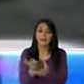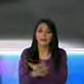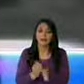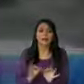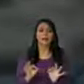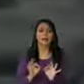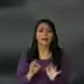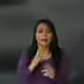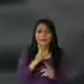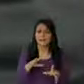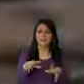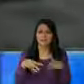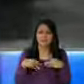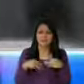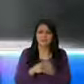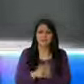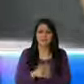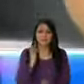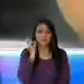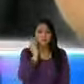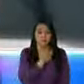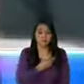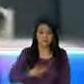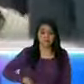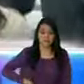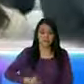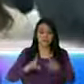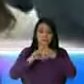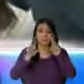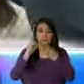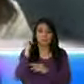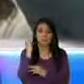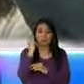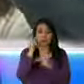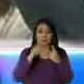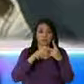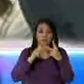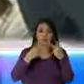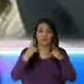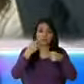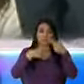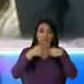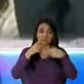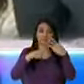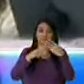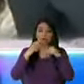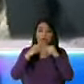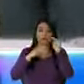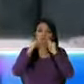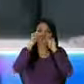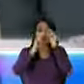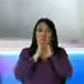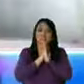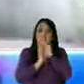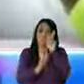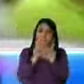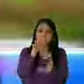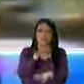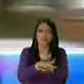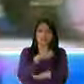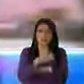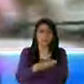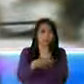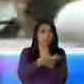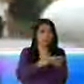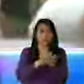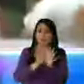a la presidenta de la Cámara de Industrias, sus similares de Comercio y Construcción hicieron un llamado a la calma y la no violencia